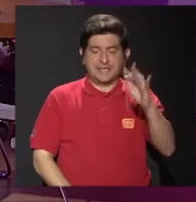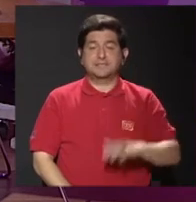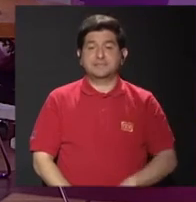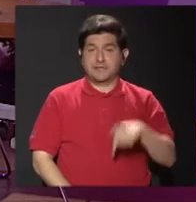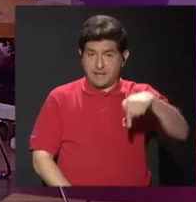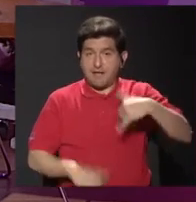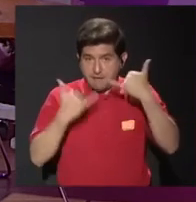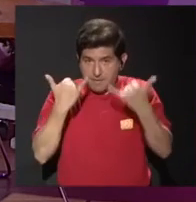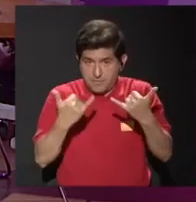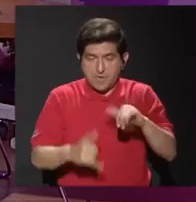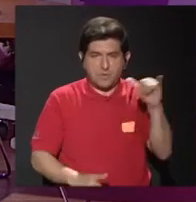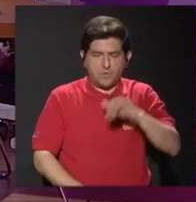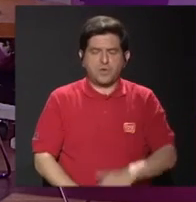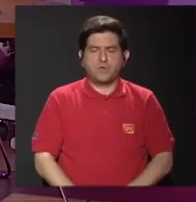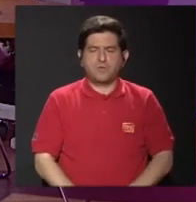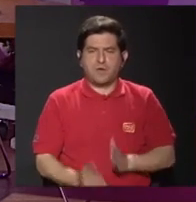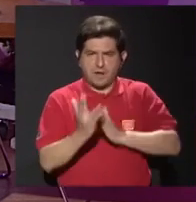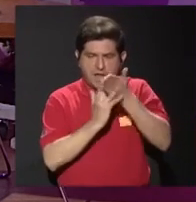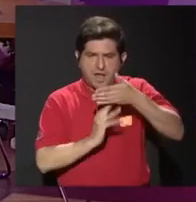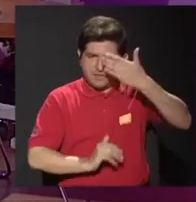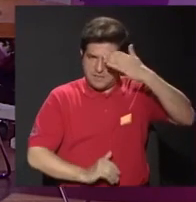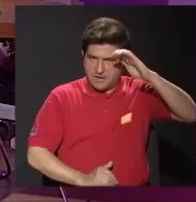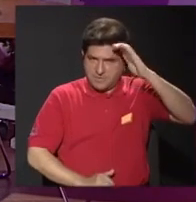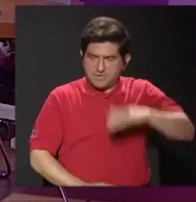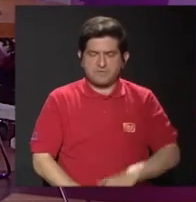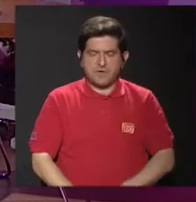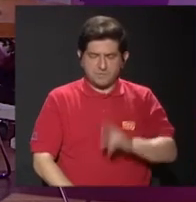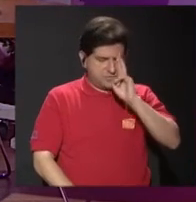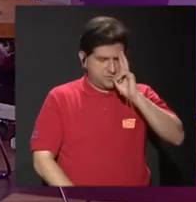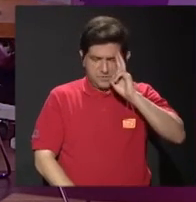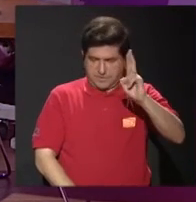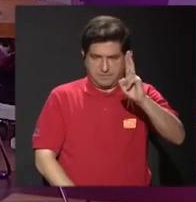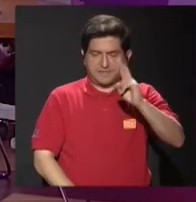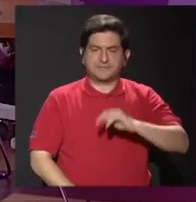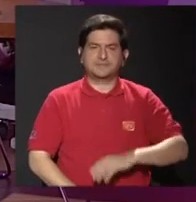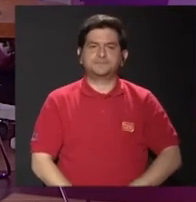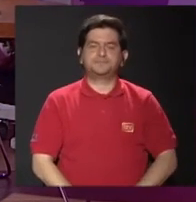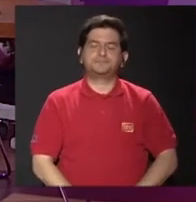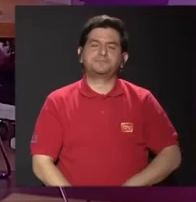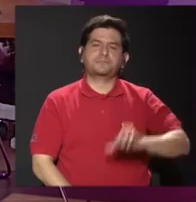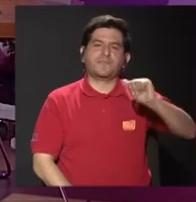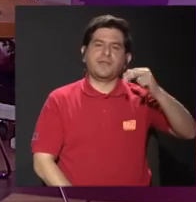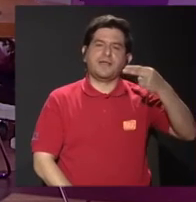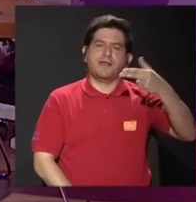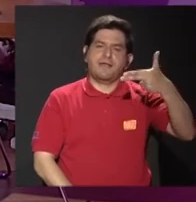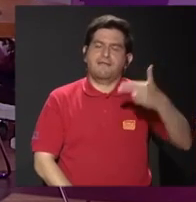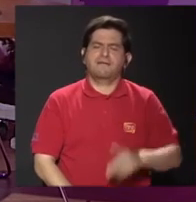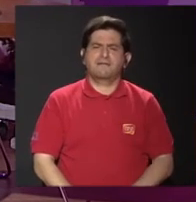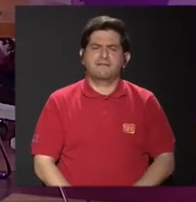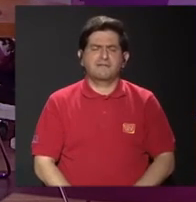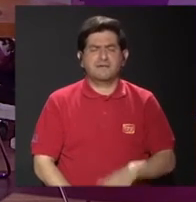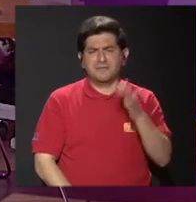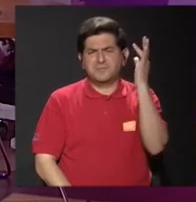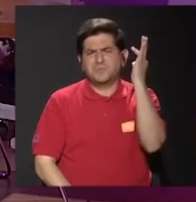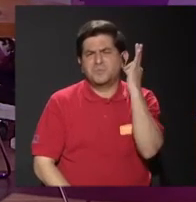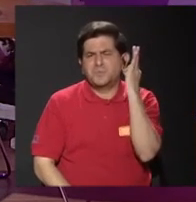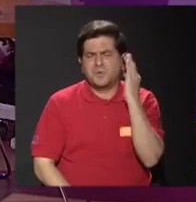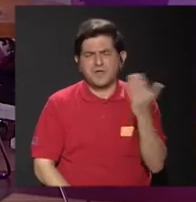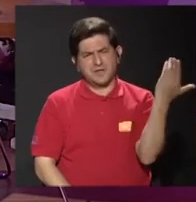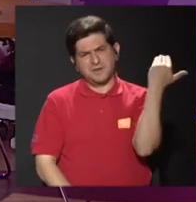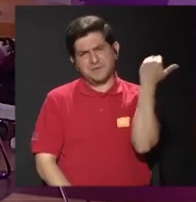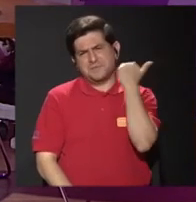mediante nuestra pagina irreverencias facebook y reverencias doña elena que está pasando con las mujeres